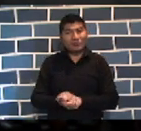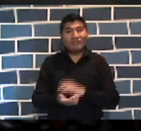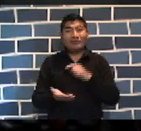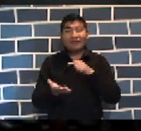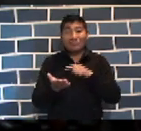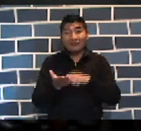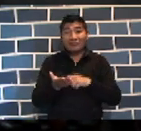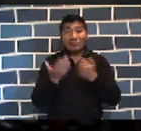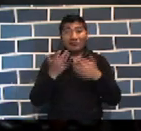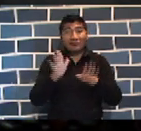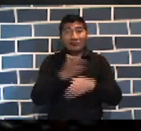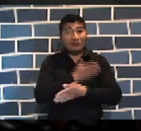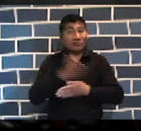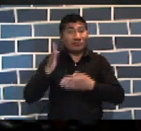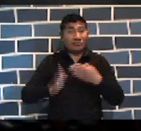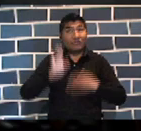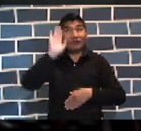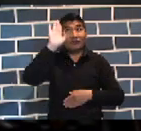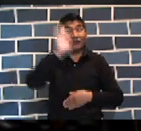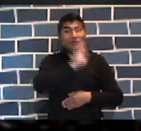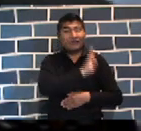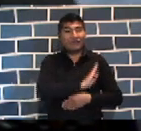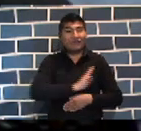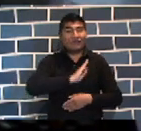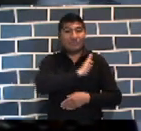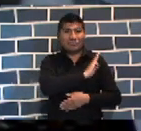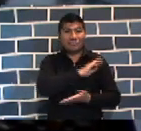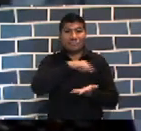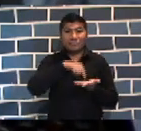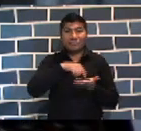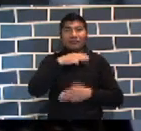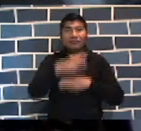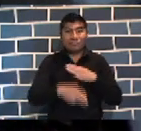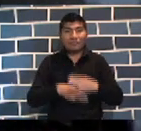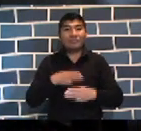Esta es una vez culminada su misión en este mundo.